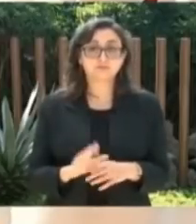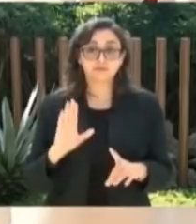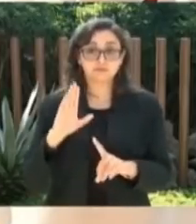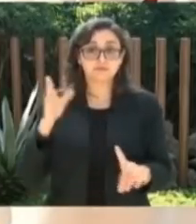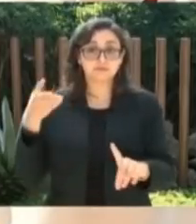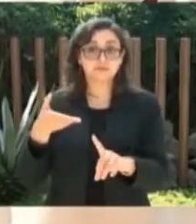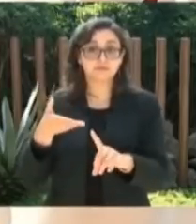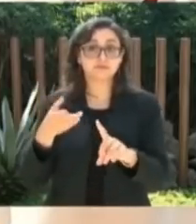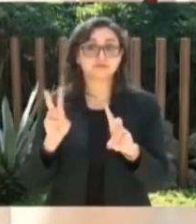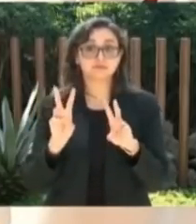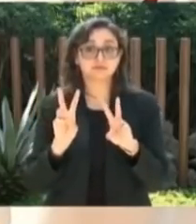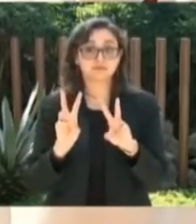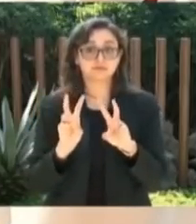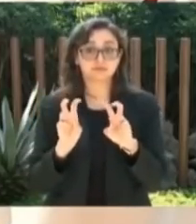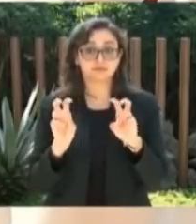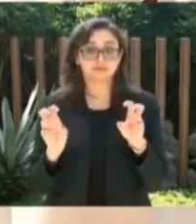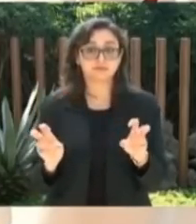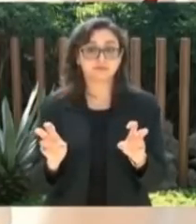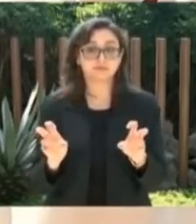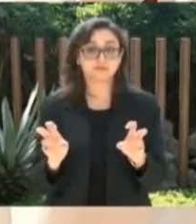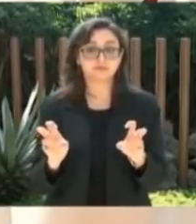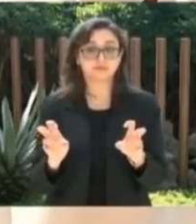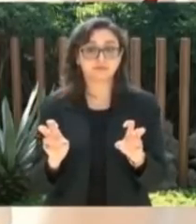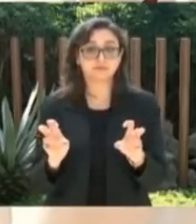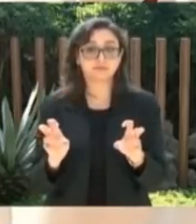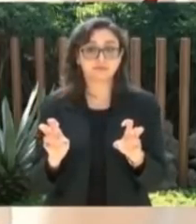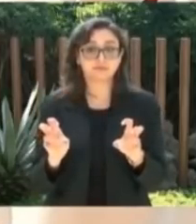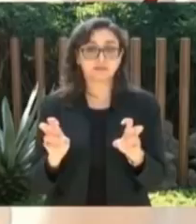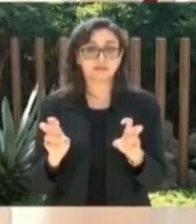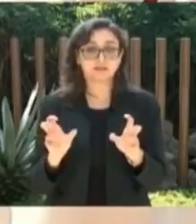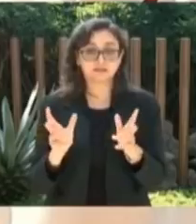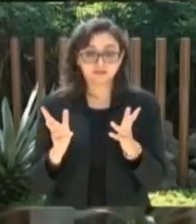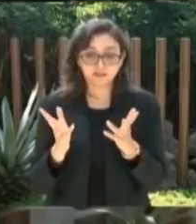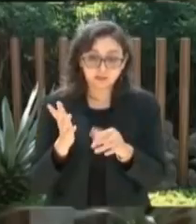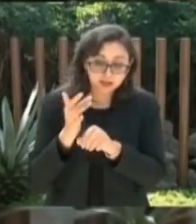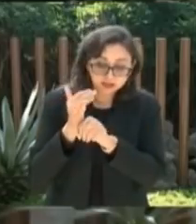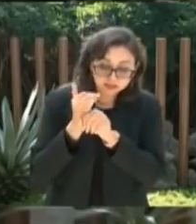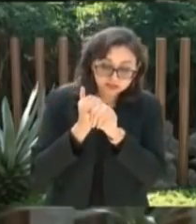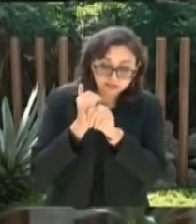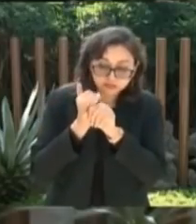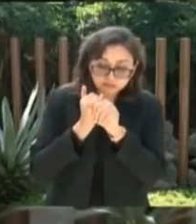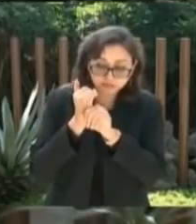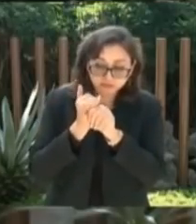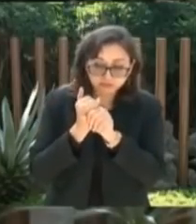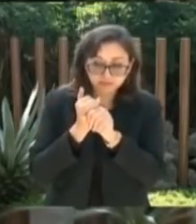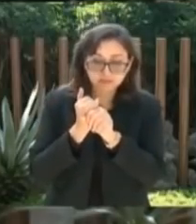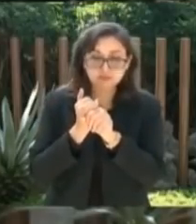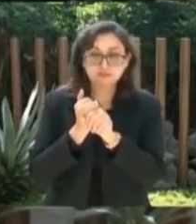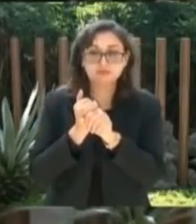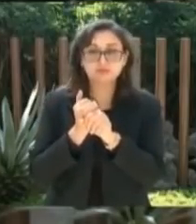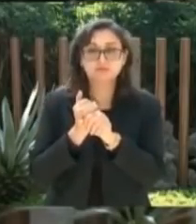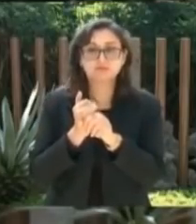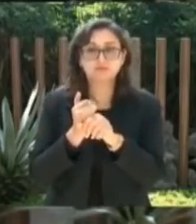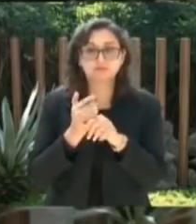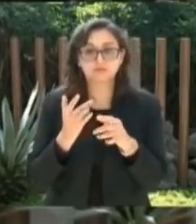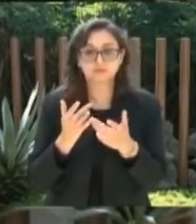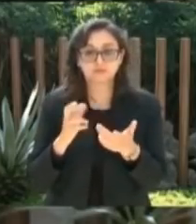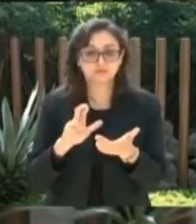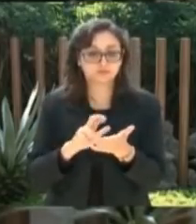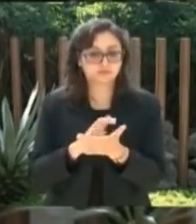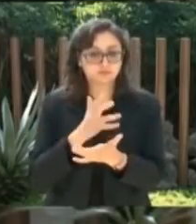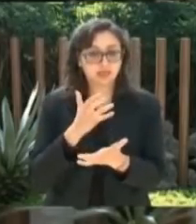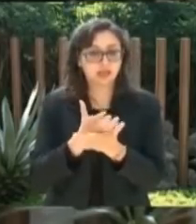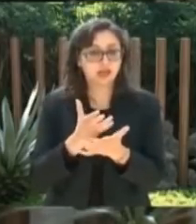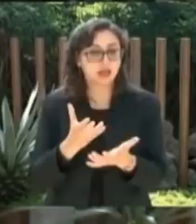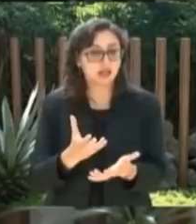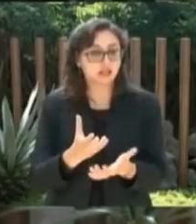ver con el estudio de la República